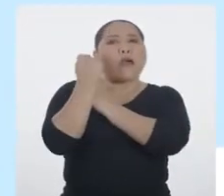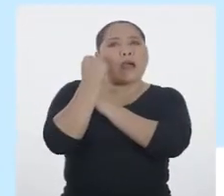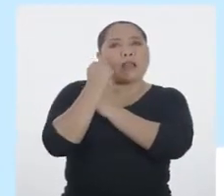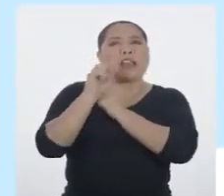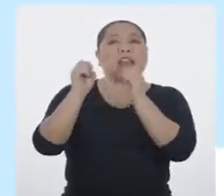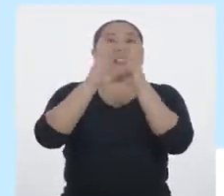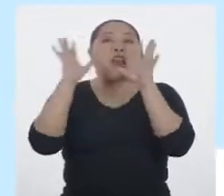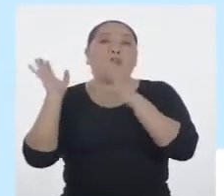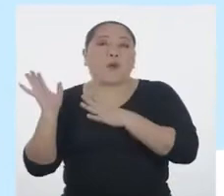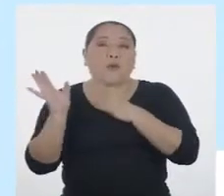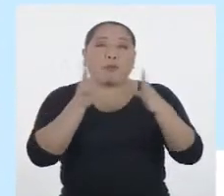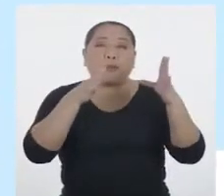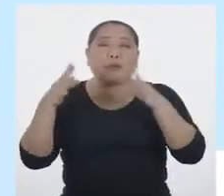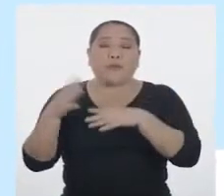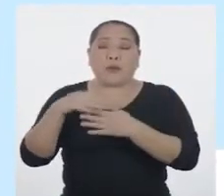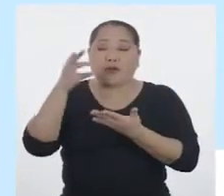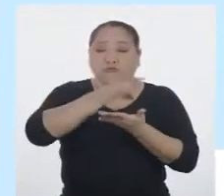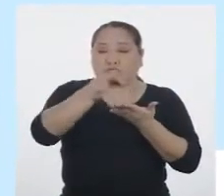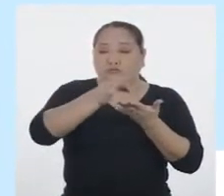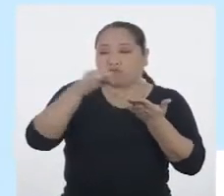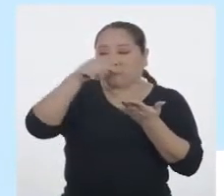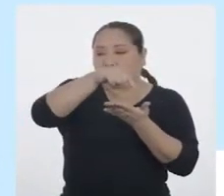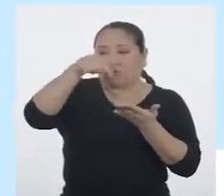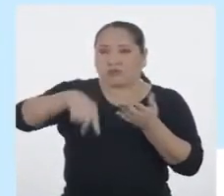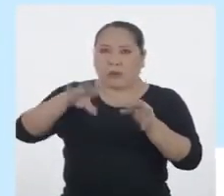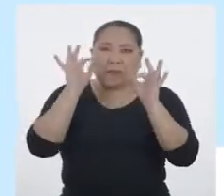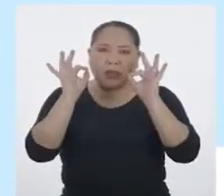los días con viento y los departamentos en alerta.